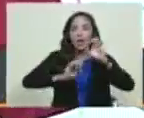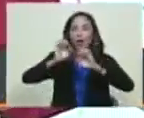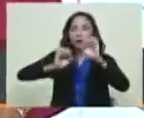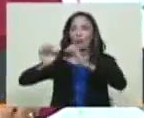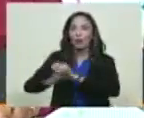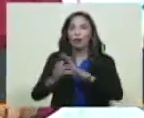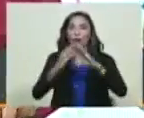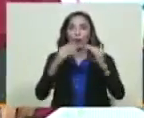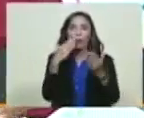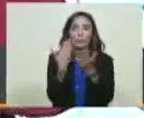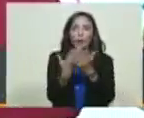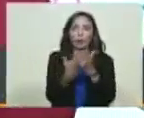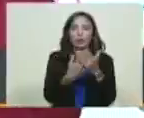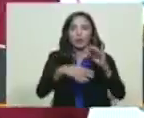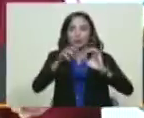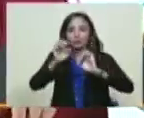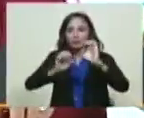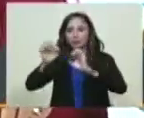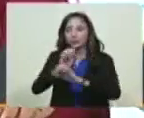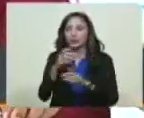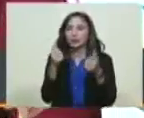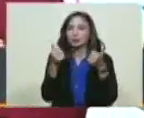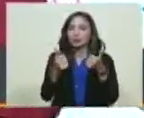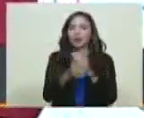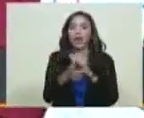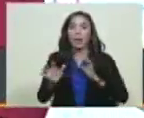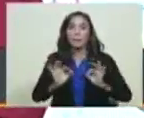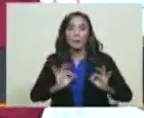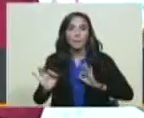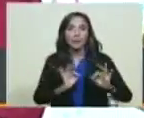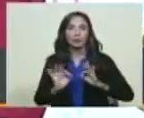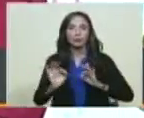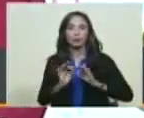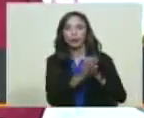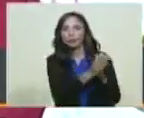todas las jornadas de preparación